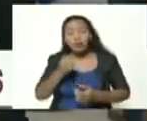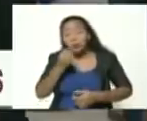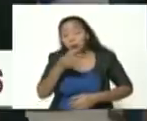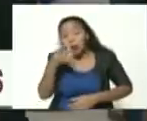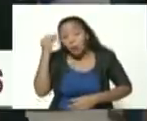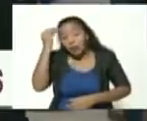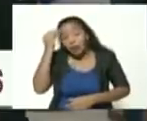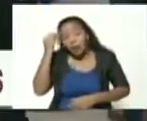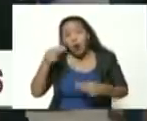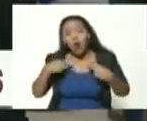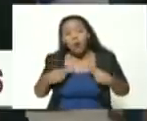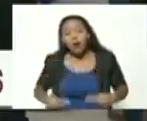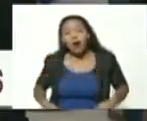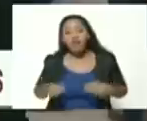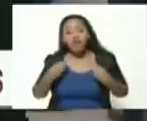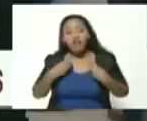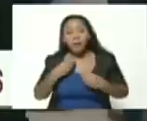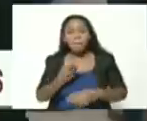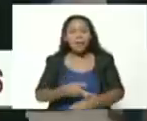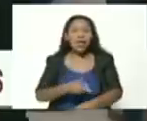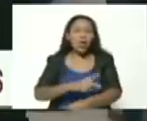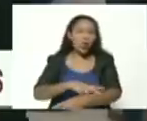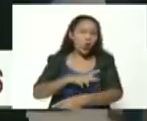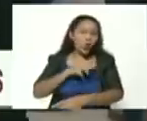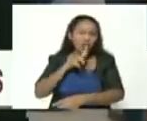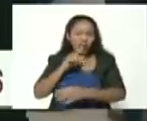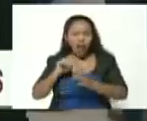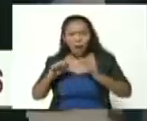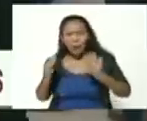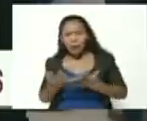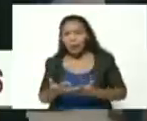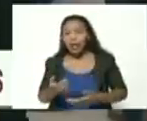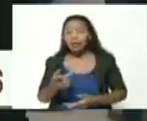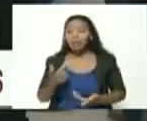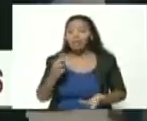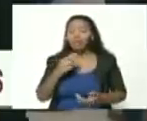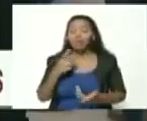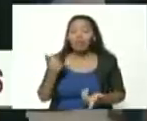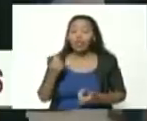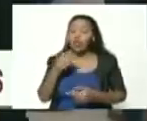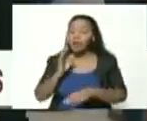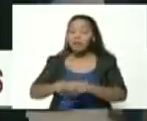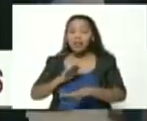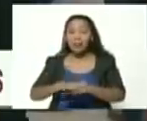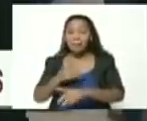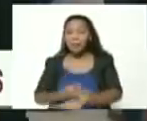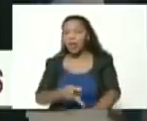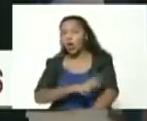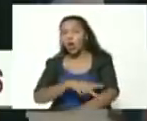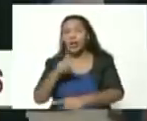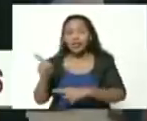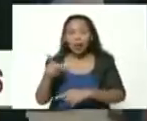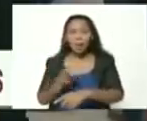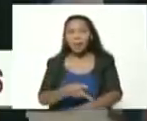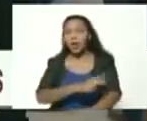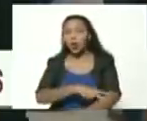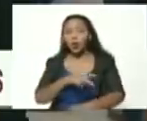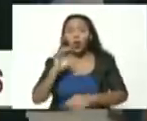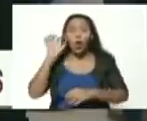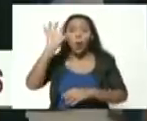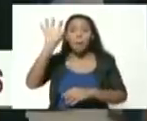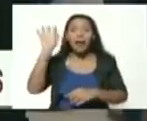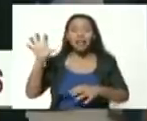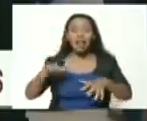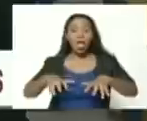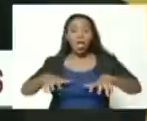humanidad vivía su peor pesadilla con la pandemia y resulta ser que podía ser peor. Y ha sido peor cuando los países